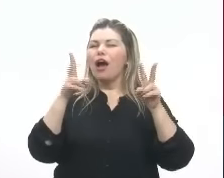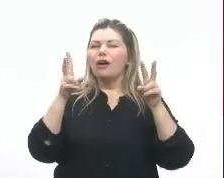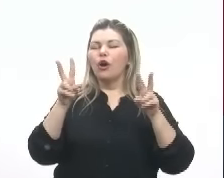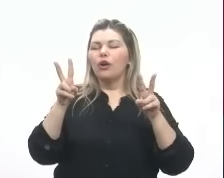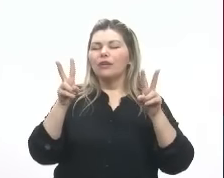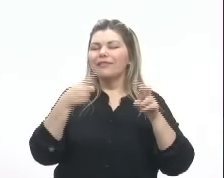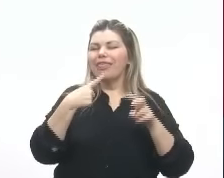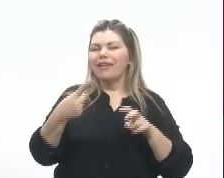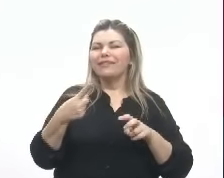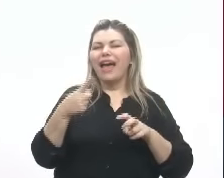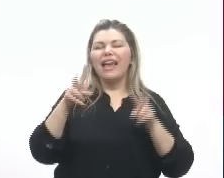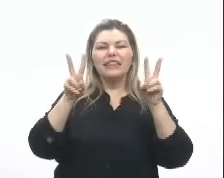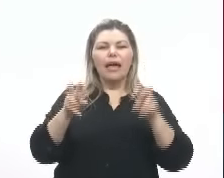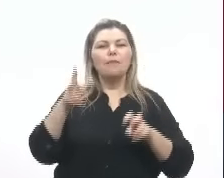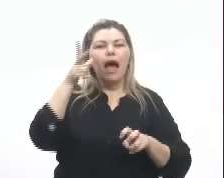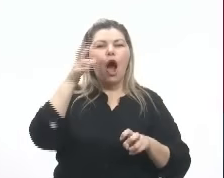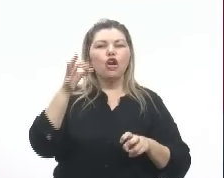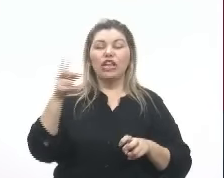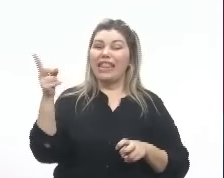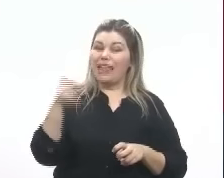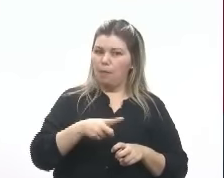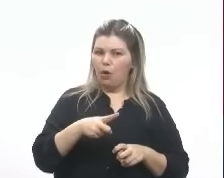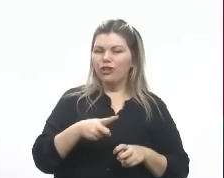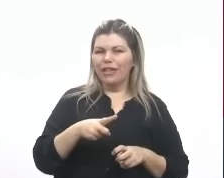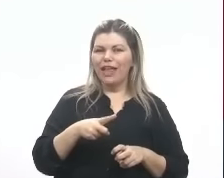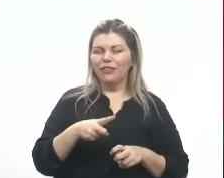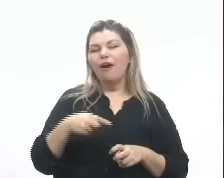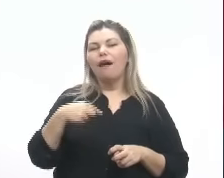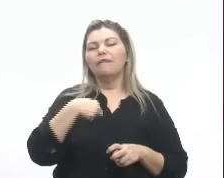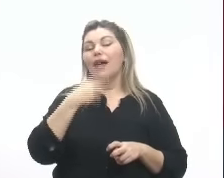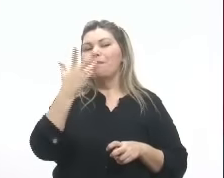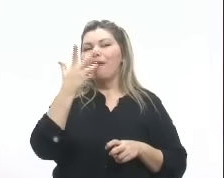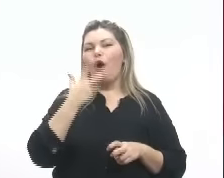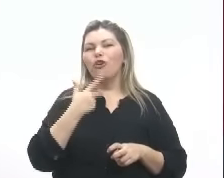80%. A mí me gustaría tener también así uno.